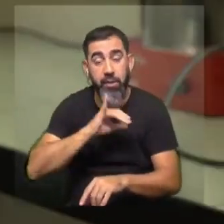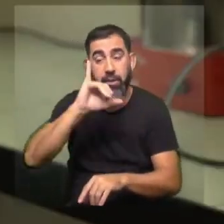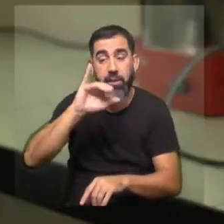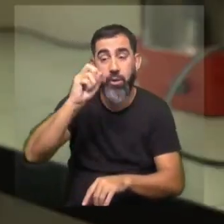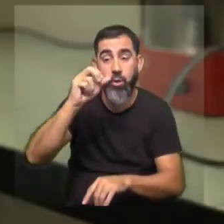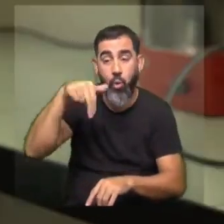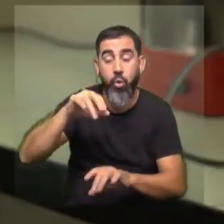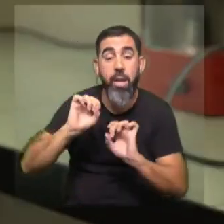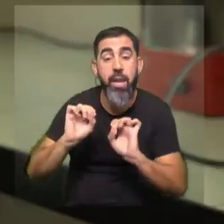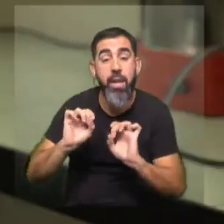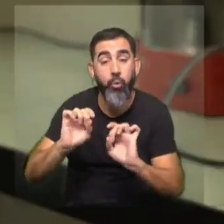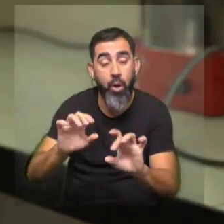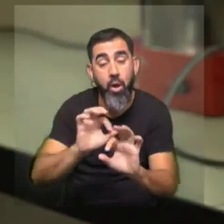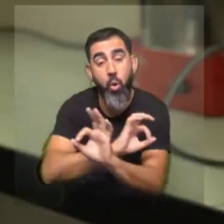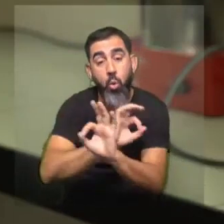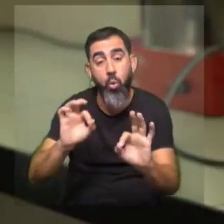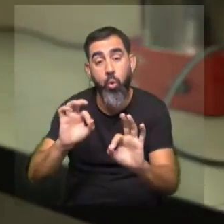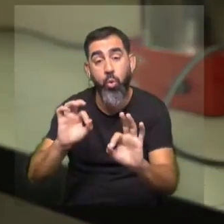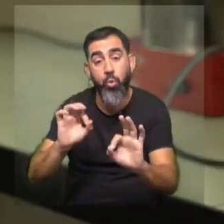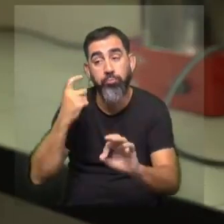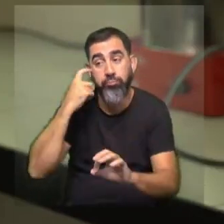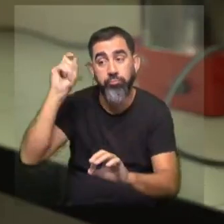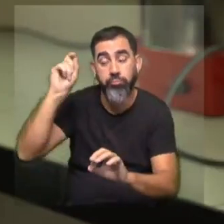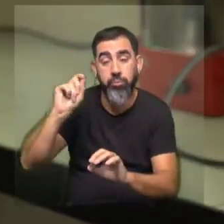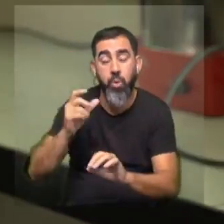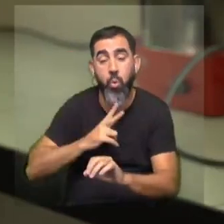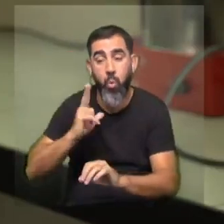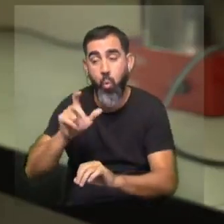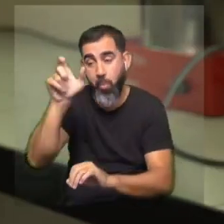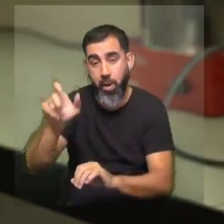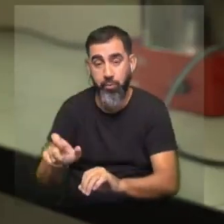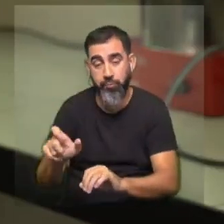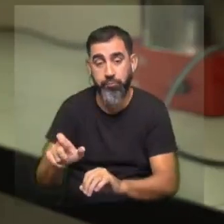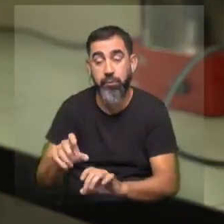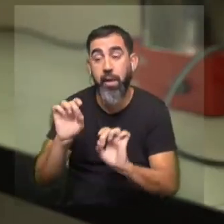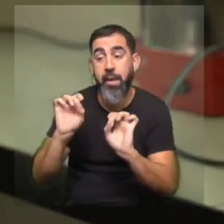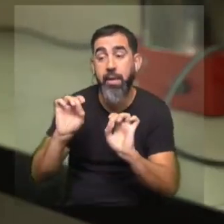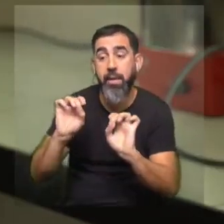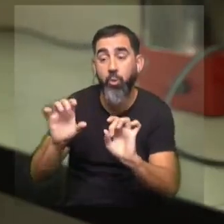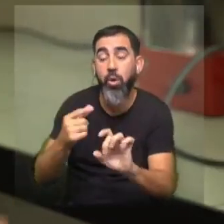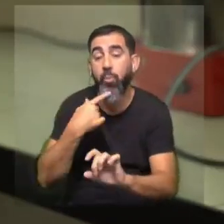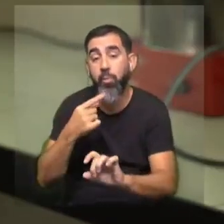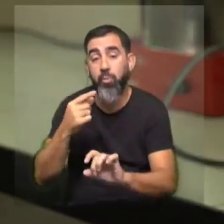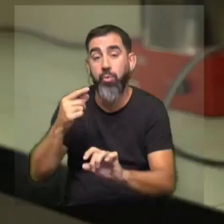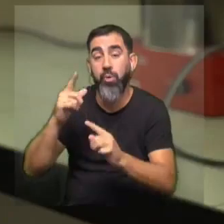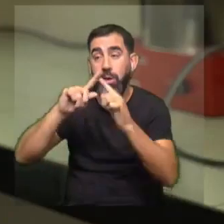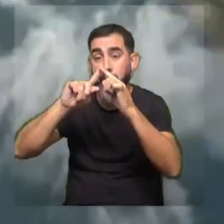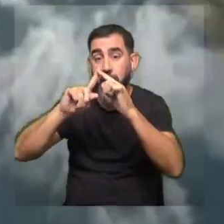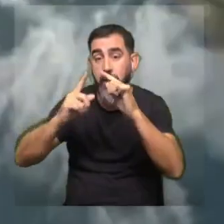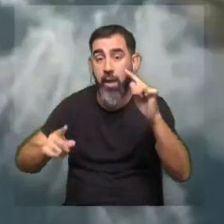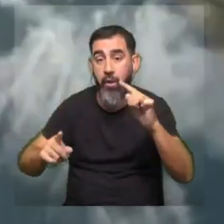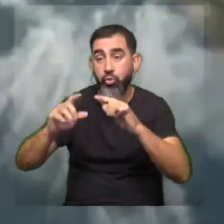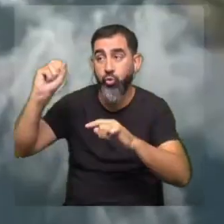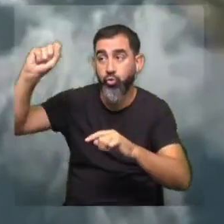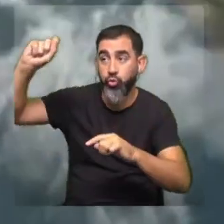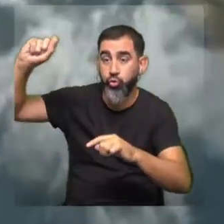que es natural y radiación ionizante que es creada artificialmente por el hombre. Entre la natural están los rayos cósmicos que vienen del